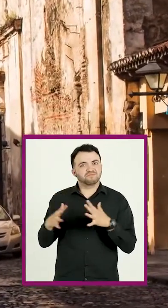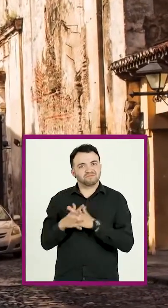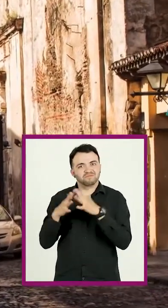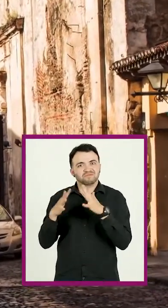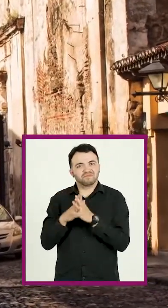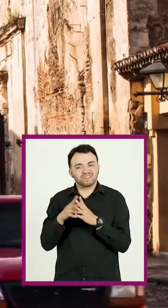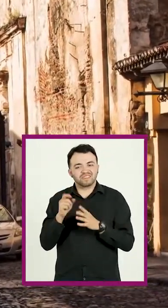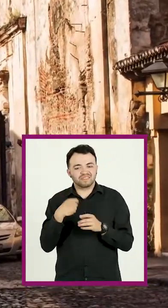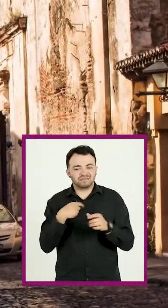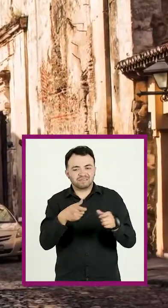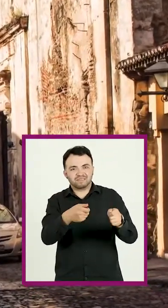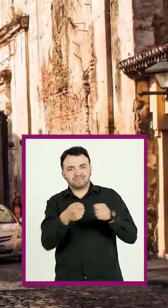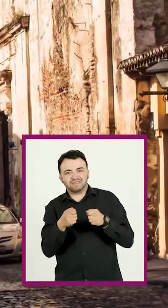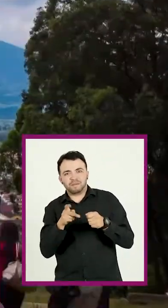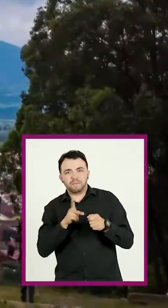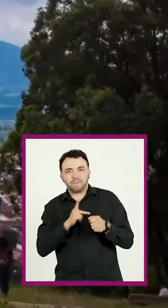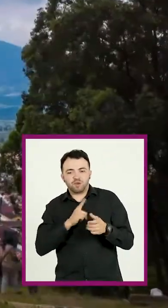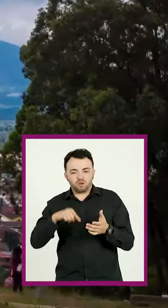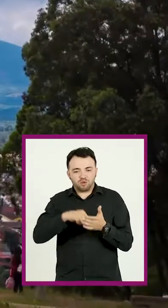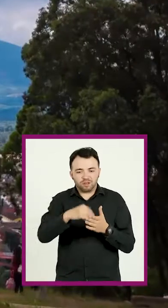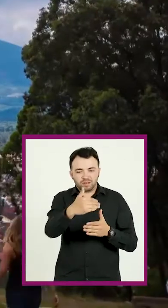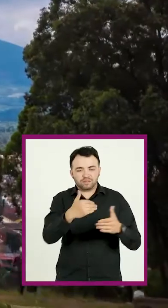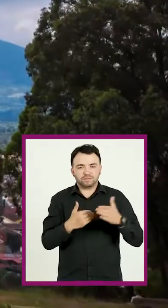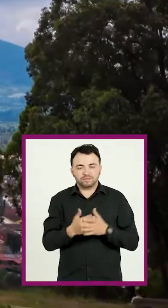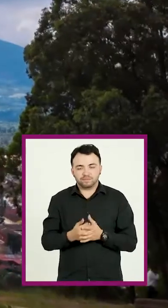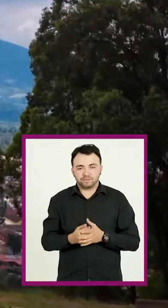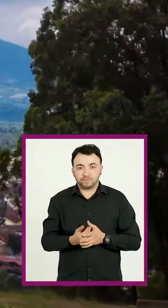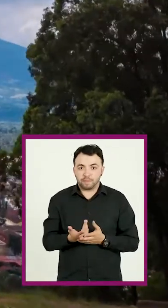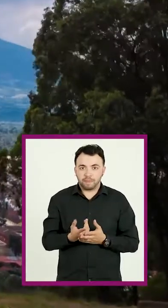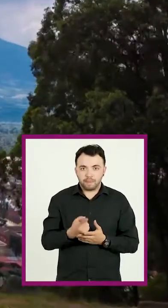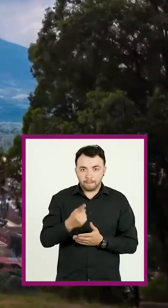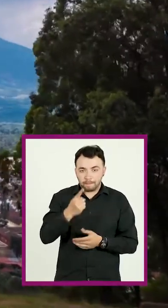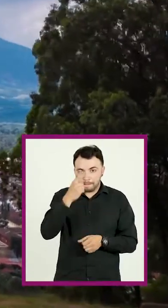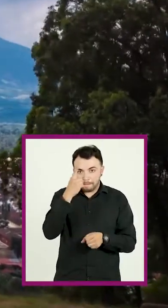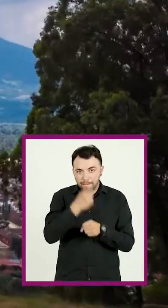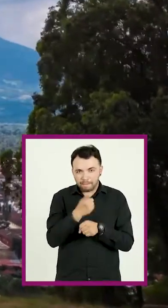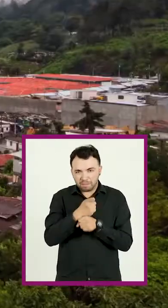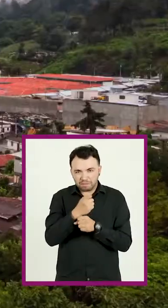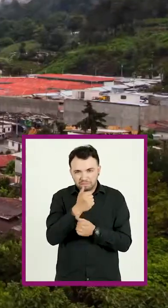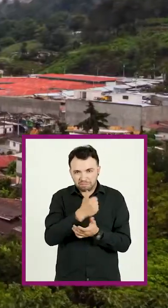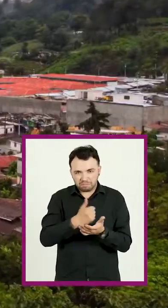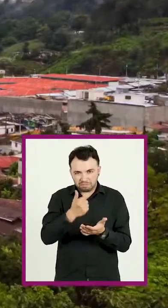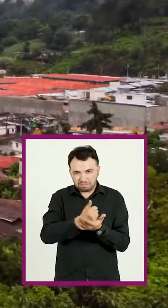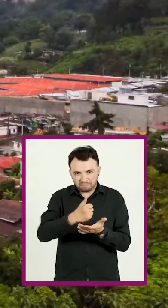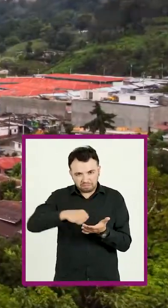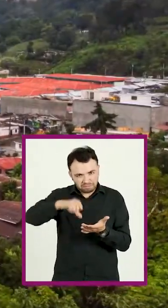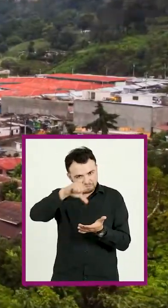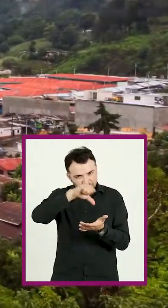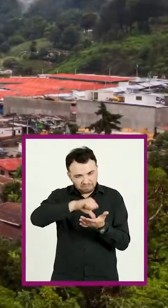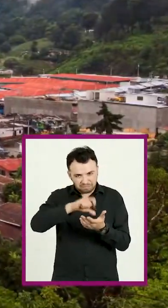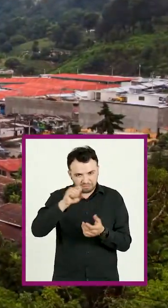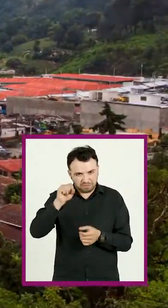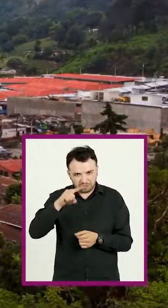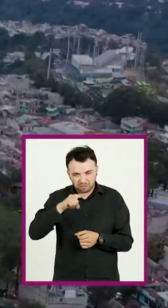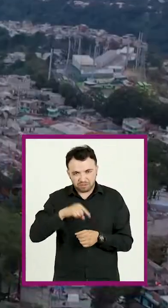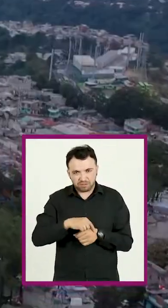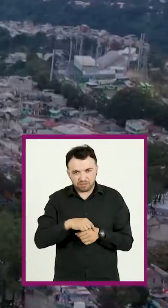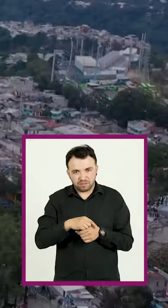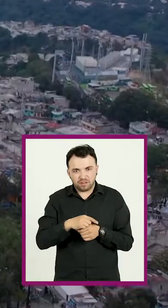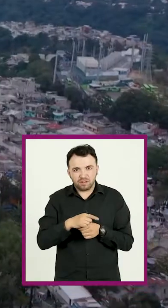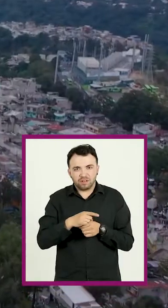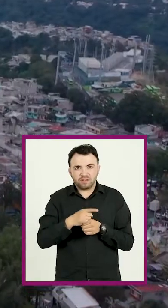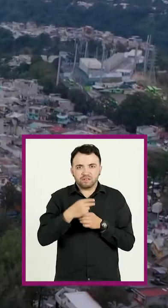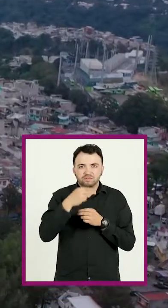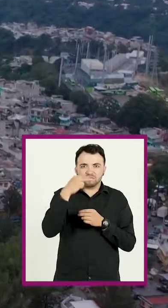Su primera capital, Santiago de los Caballeros de Guatemala, fue edificada en una zona de sismos recurrentes, por